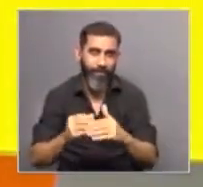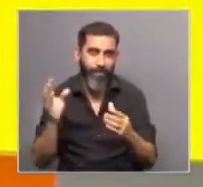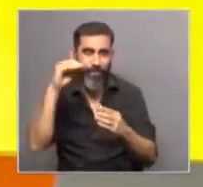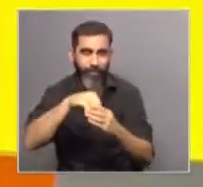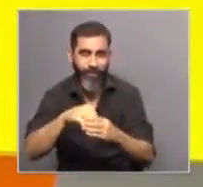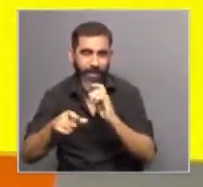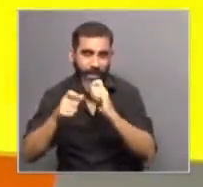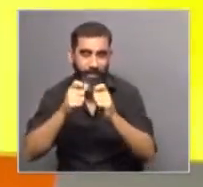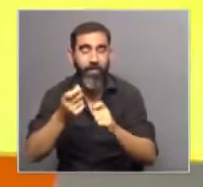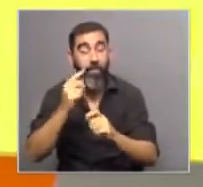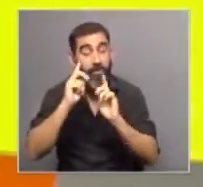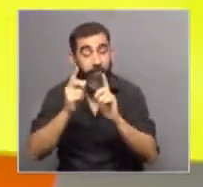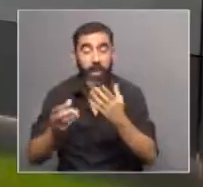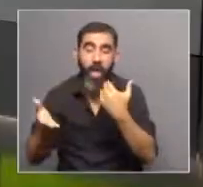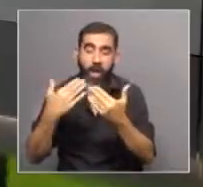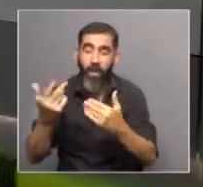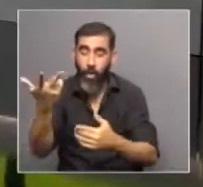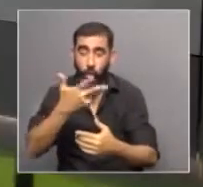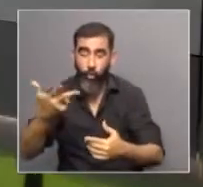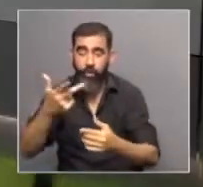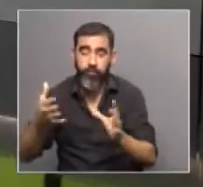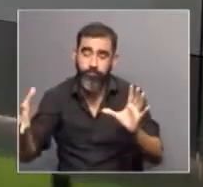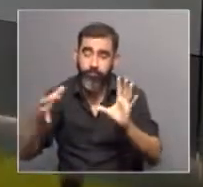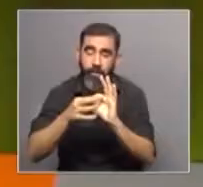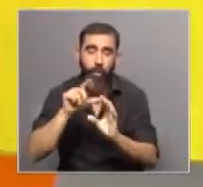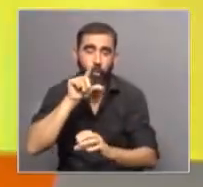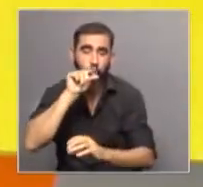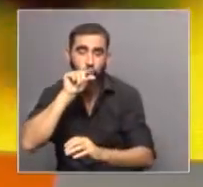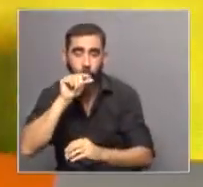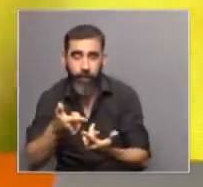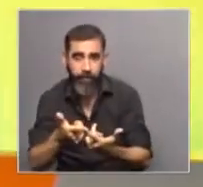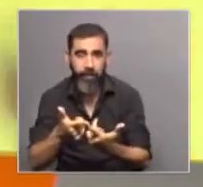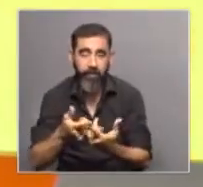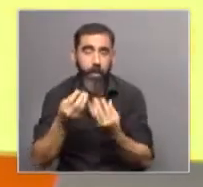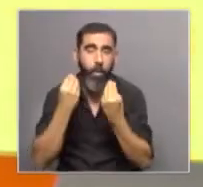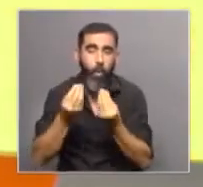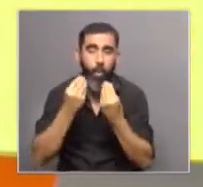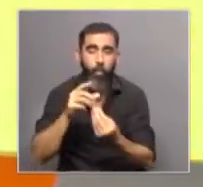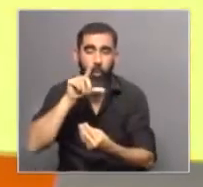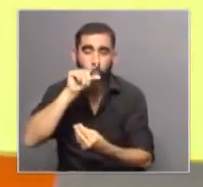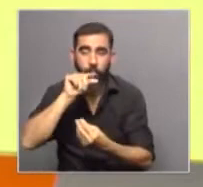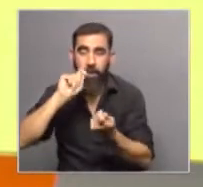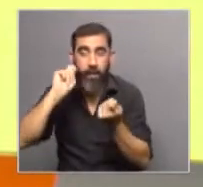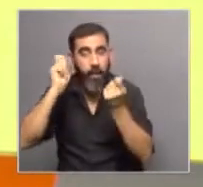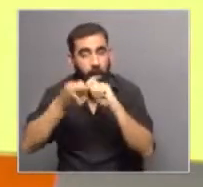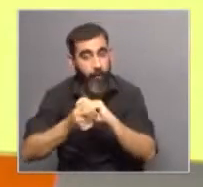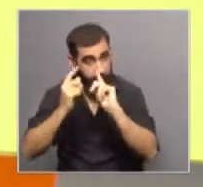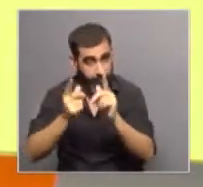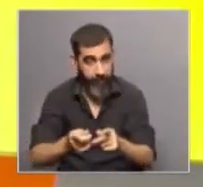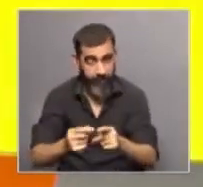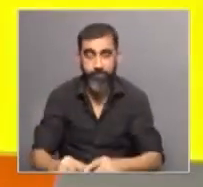digamos, pero también nos hablaban los tres de su relación con Twitter, ¿no? Bueno, de cómo les cambió eso